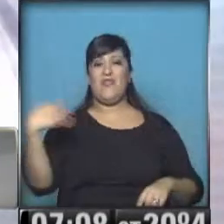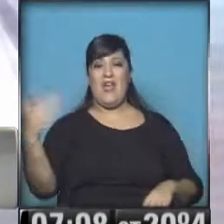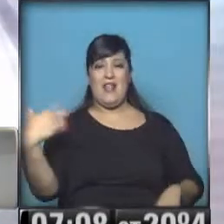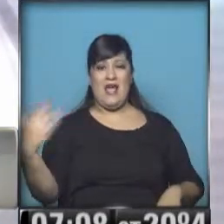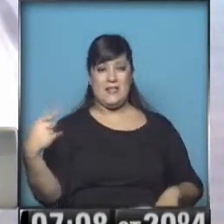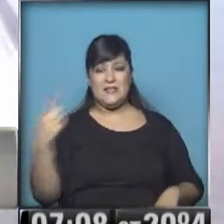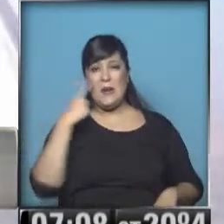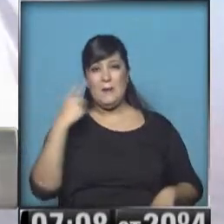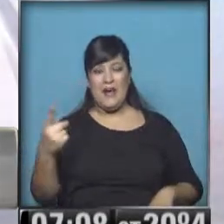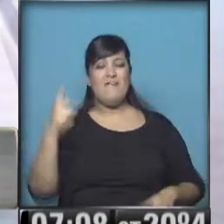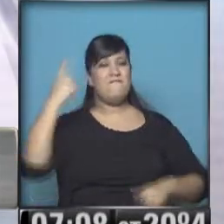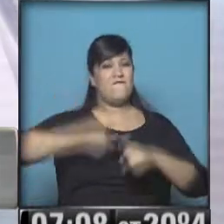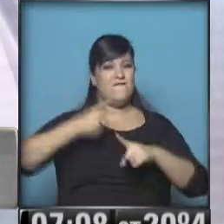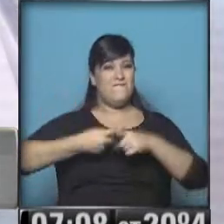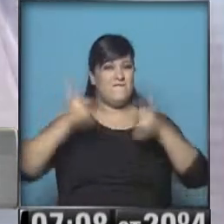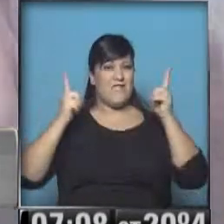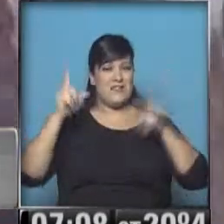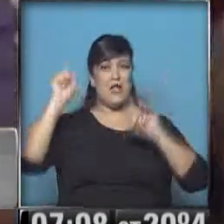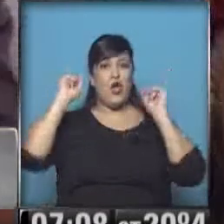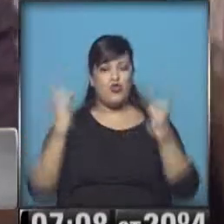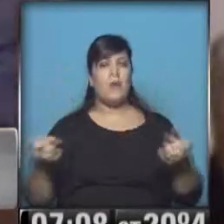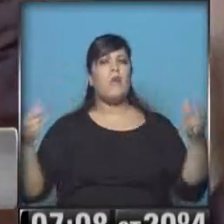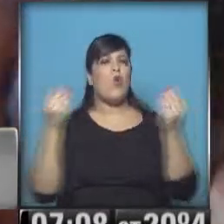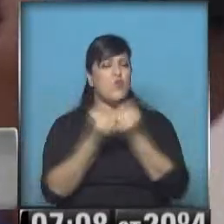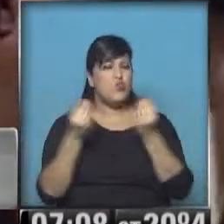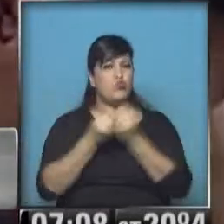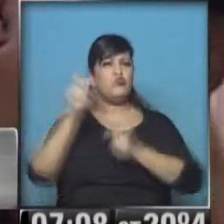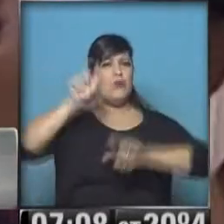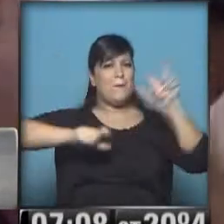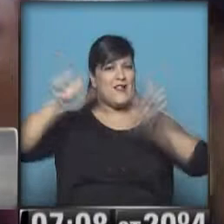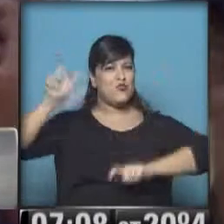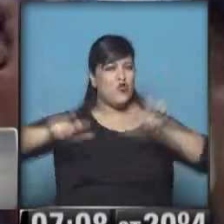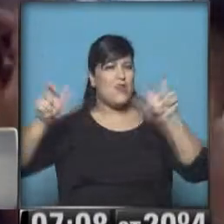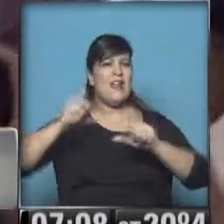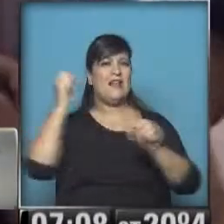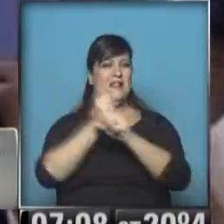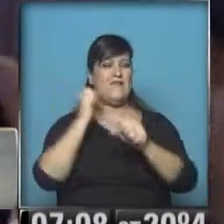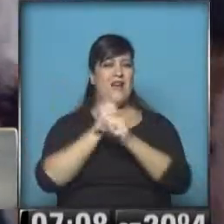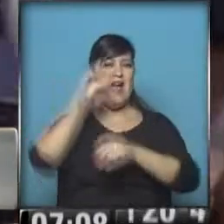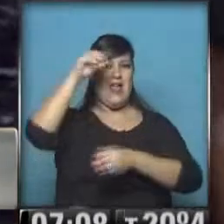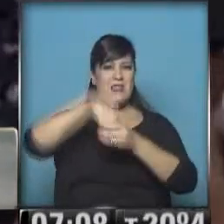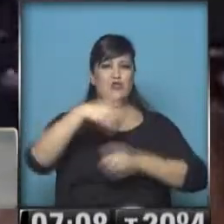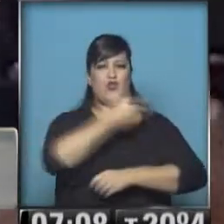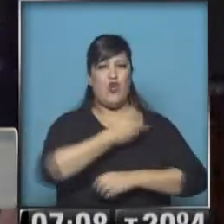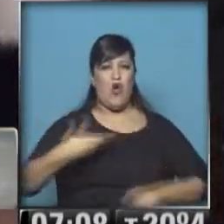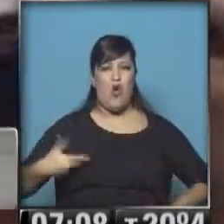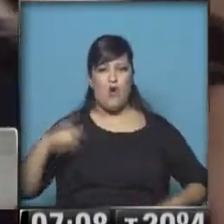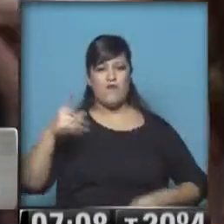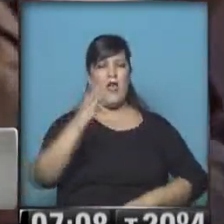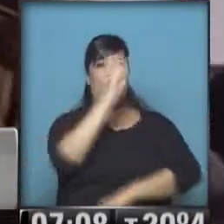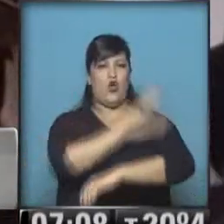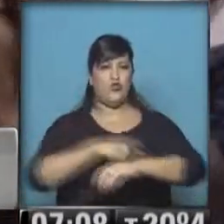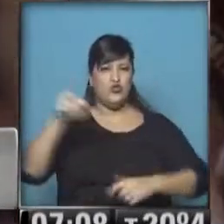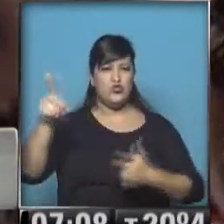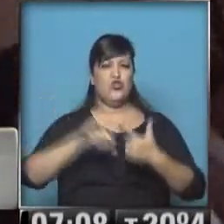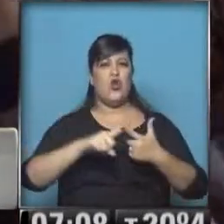ven justamente el festejo y estuvo acompañado de muchos dirigentes de este proyecto nacional. Lo vemos al gobernador Daniel Scioli, lo vemos a